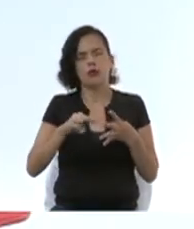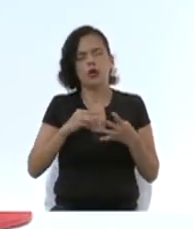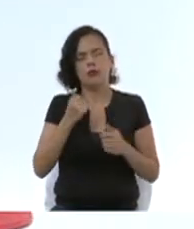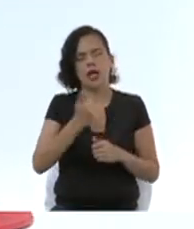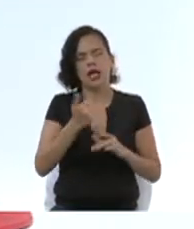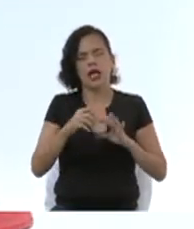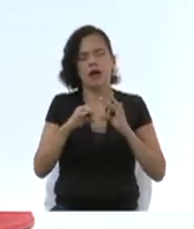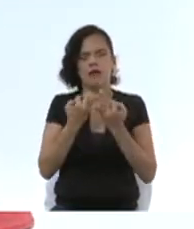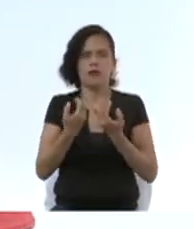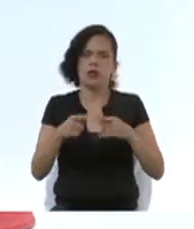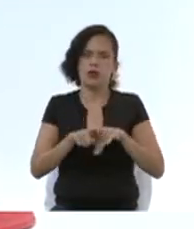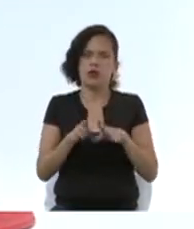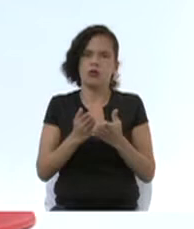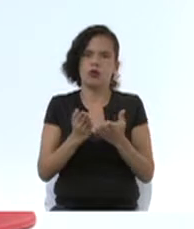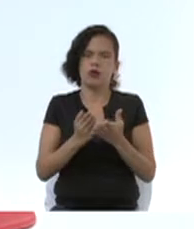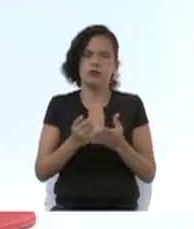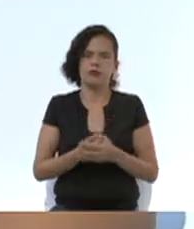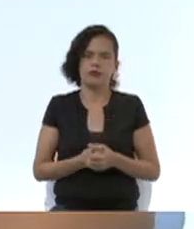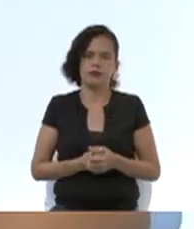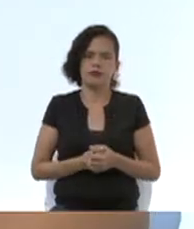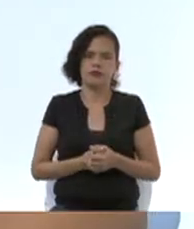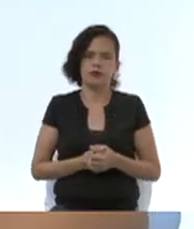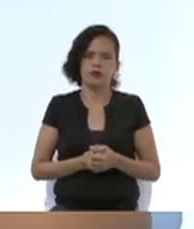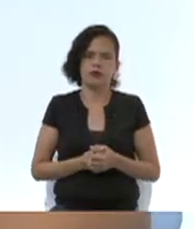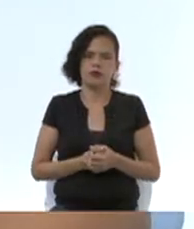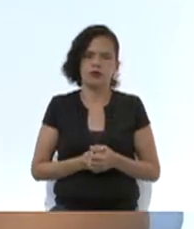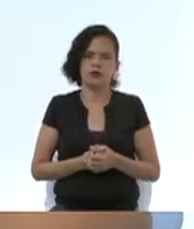Cada Familia Una Escuela.